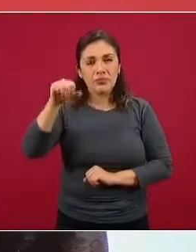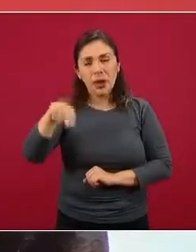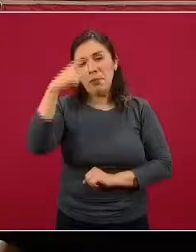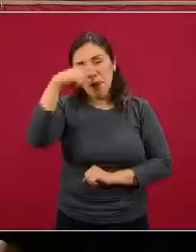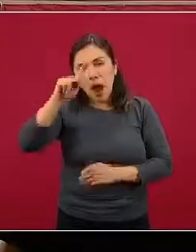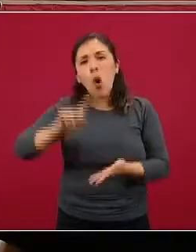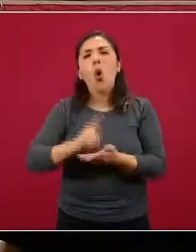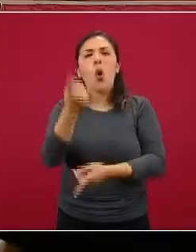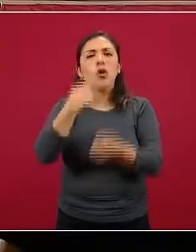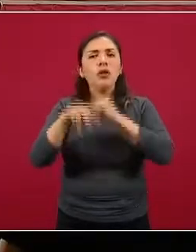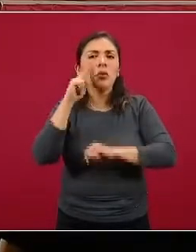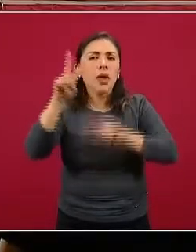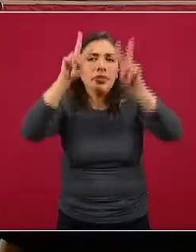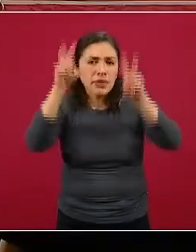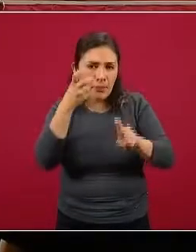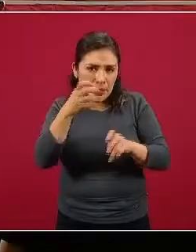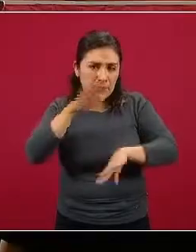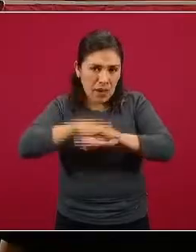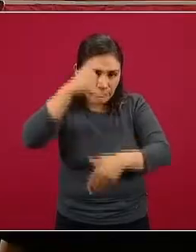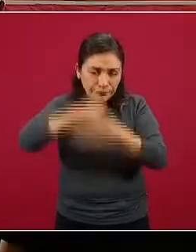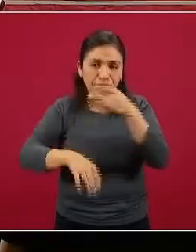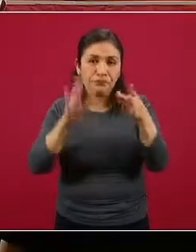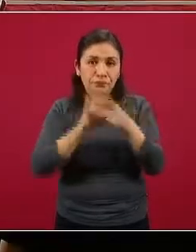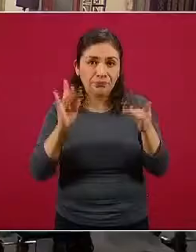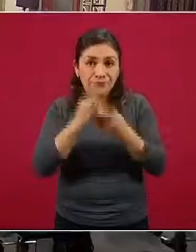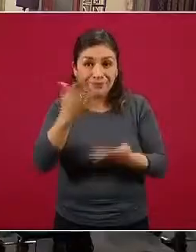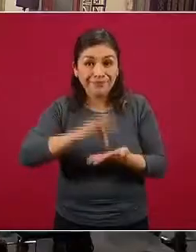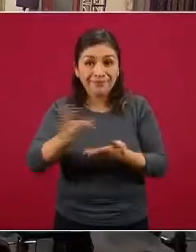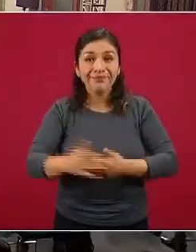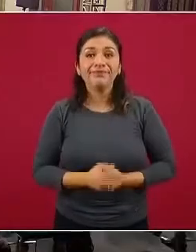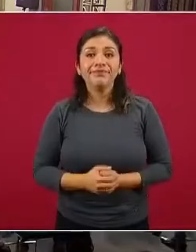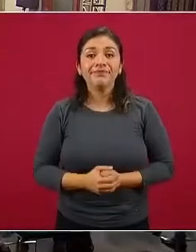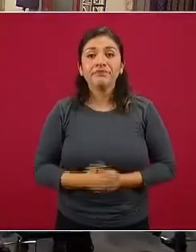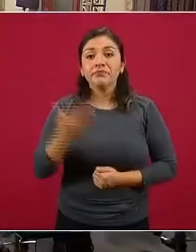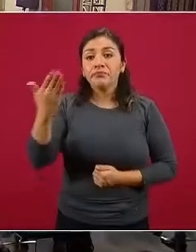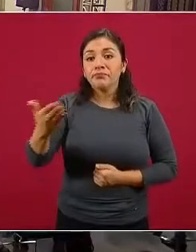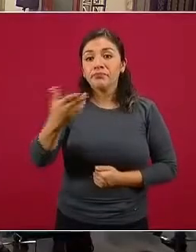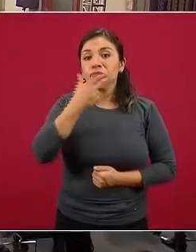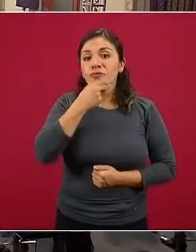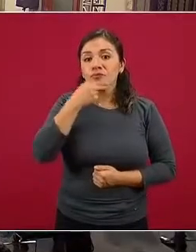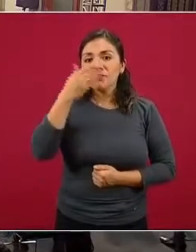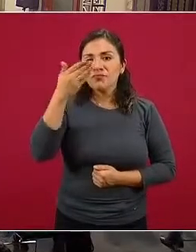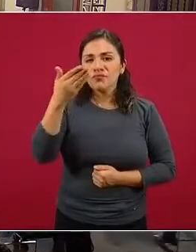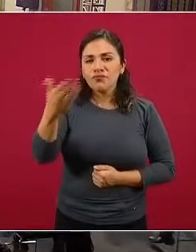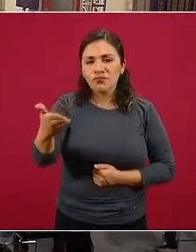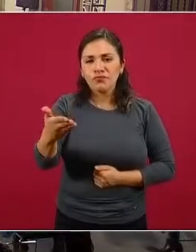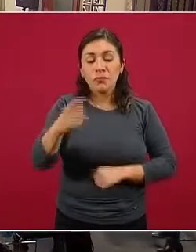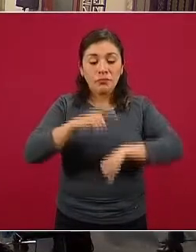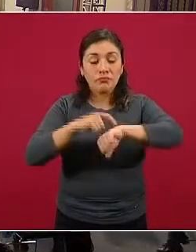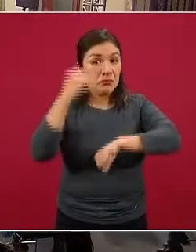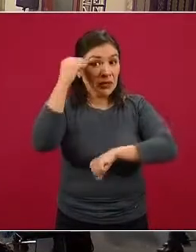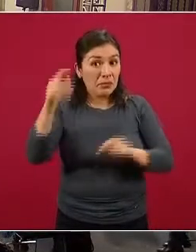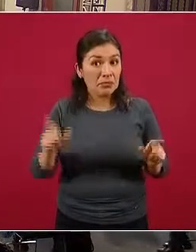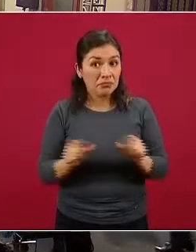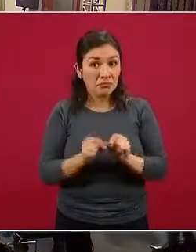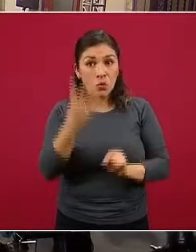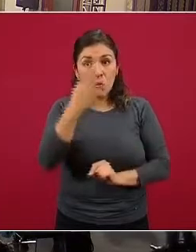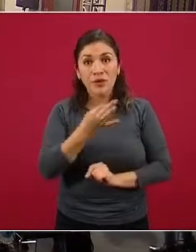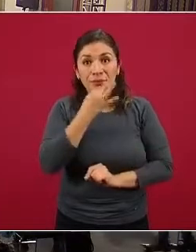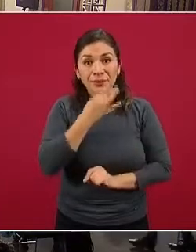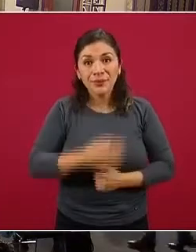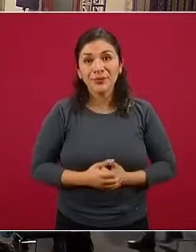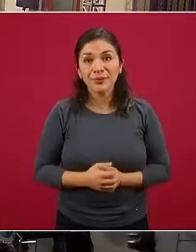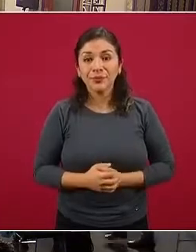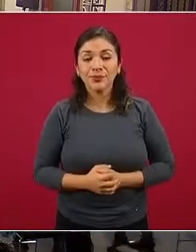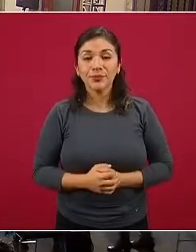retomar y actualizar sobre el tema. Gracias. Vamos a darle la palabra a usted. Nos quedan pocos minutos, 4, a ver